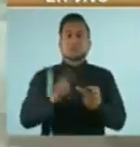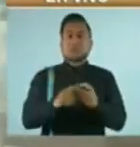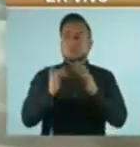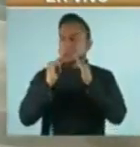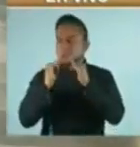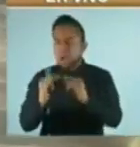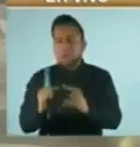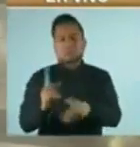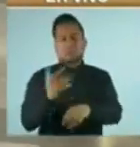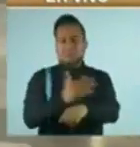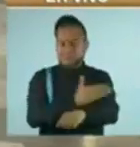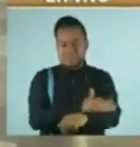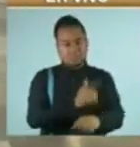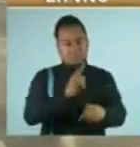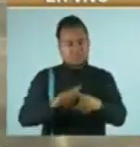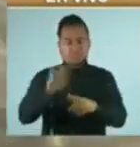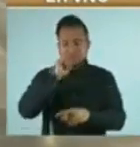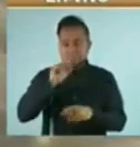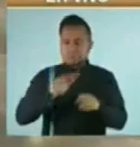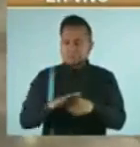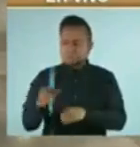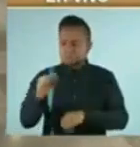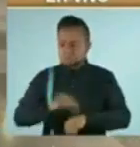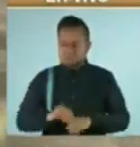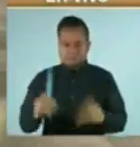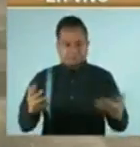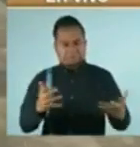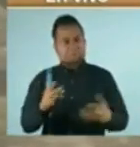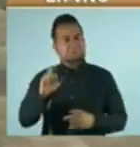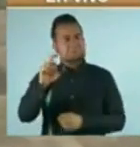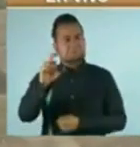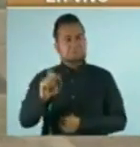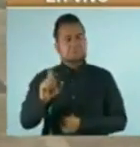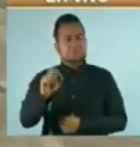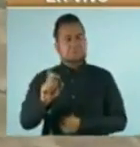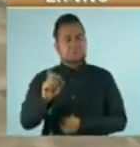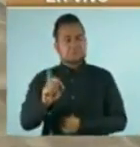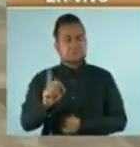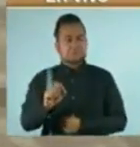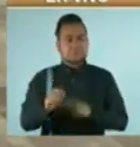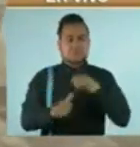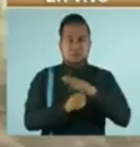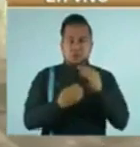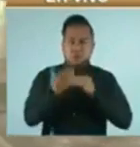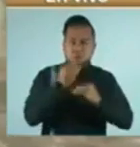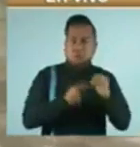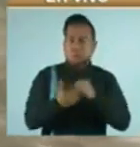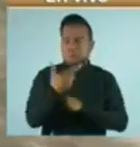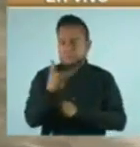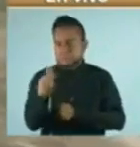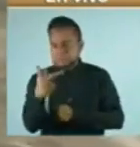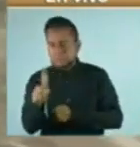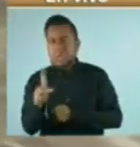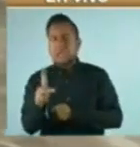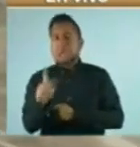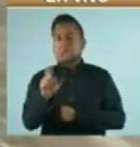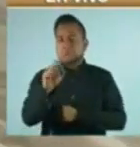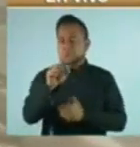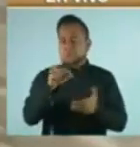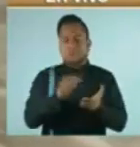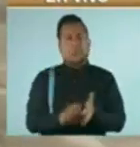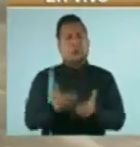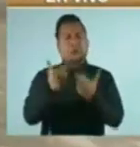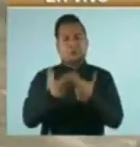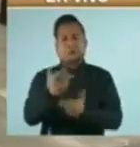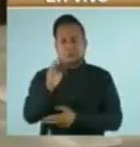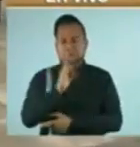cabañas, como también tenemos aproximadamente como 20 entre comedores y restaurantes, 20 lugares también disponibles donde tú